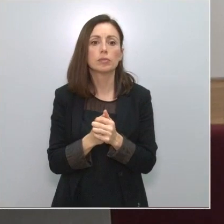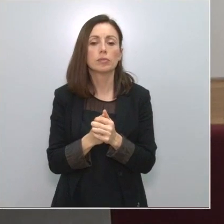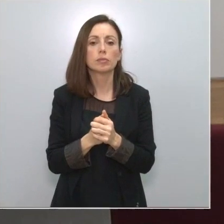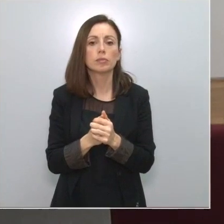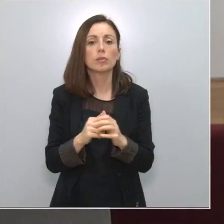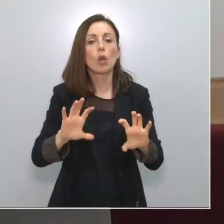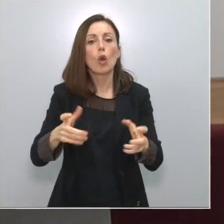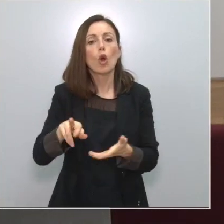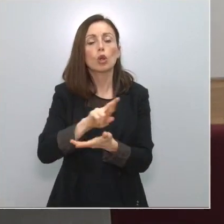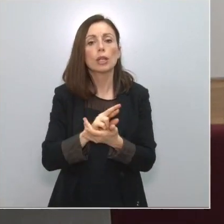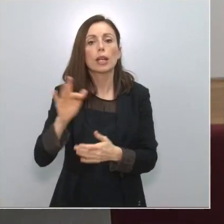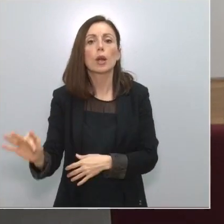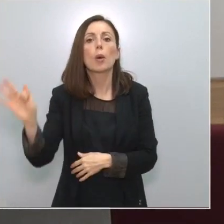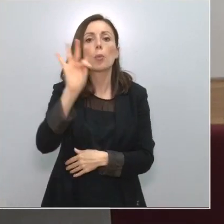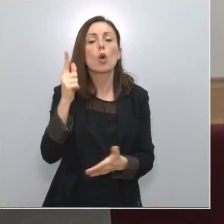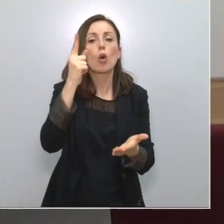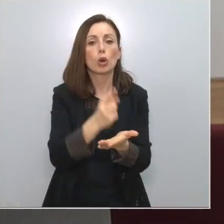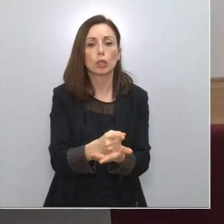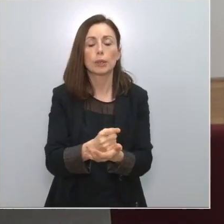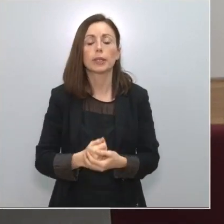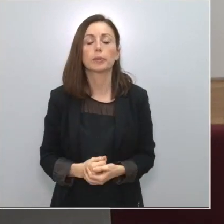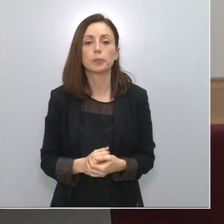Onda Regional tiene de nuevo el turno de palabra.